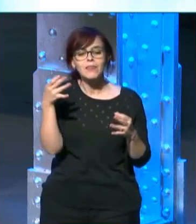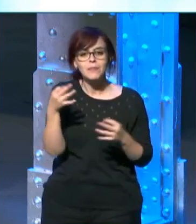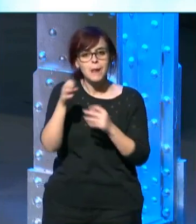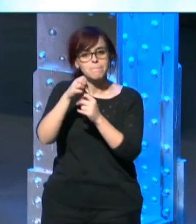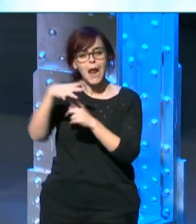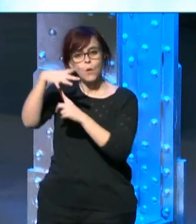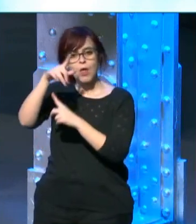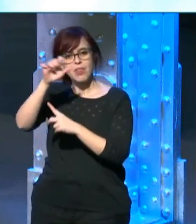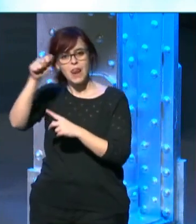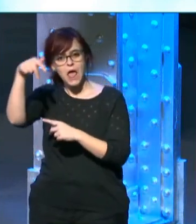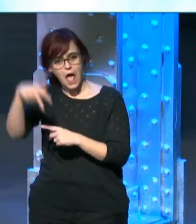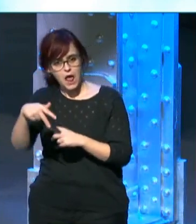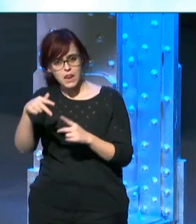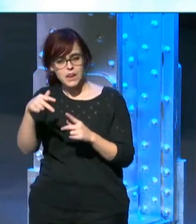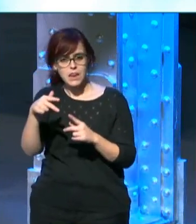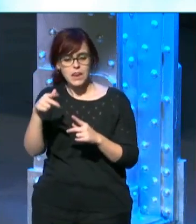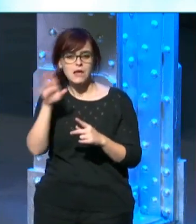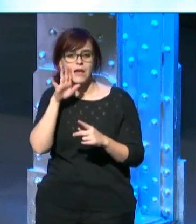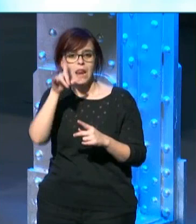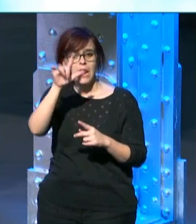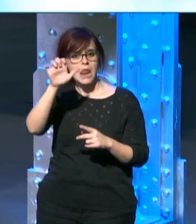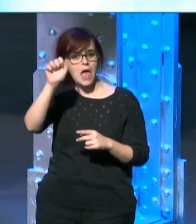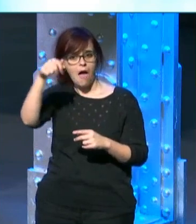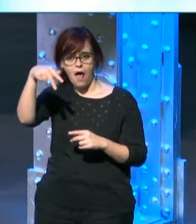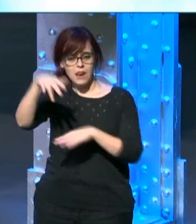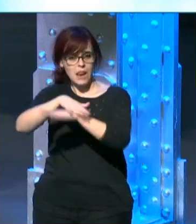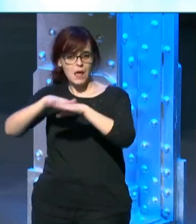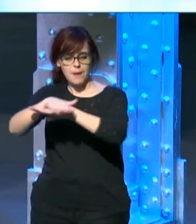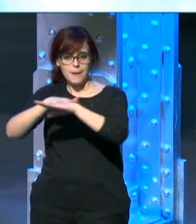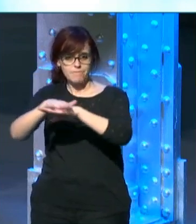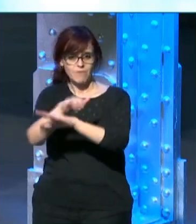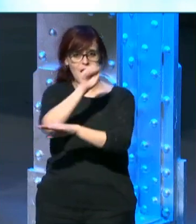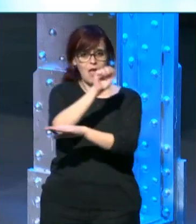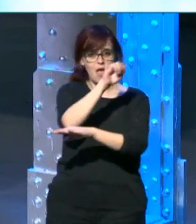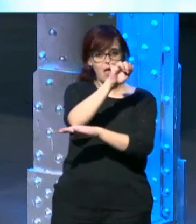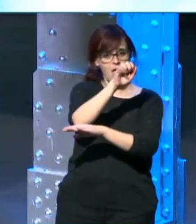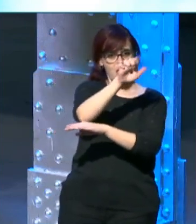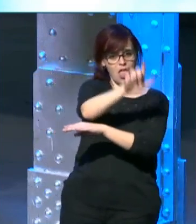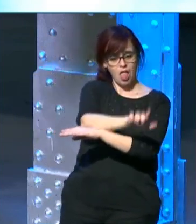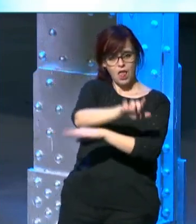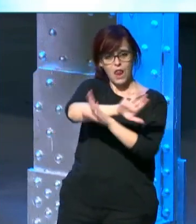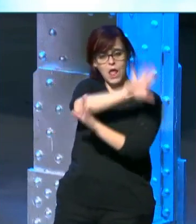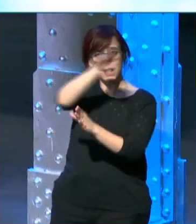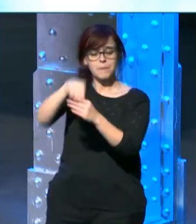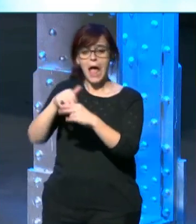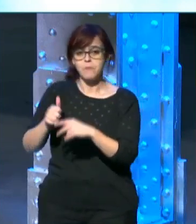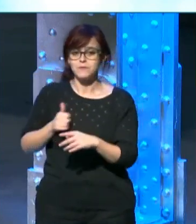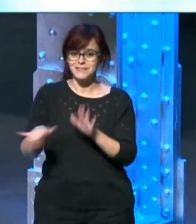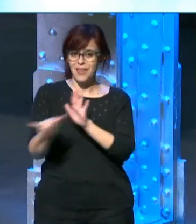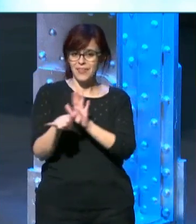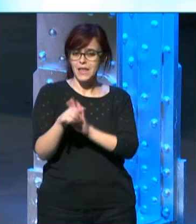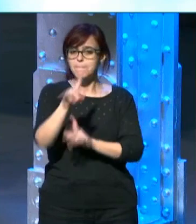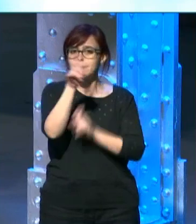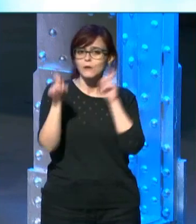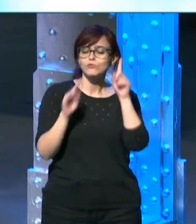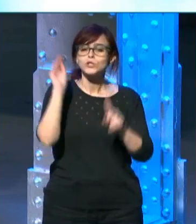de Lean, o sea, el Lean de donde bebe Agile. Y me gustaría, pues ya que estáis aquí, que os tengo aquí cerquita, pues